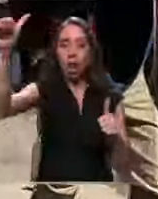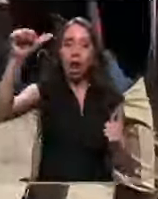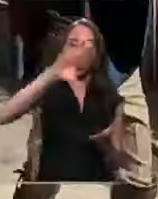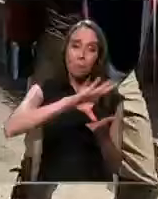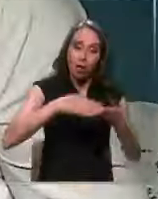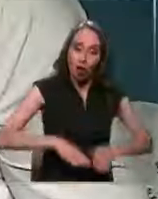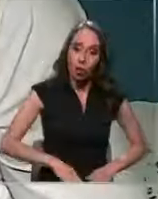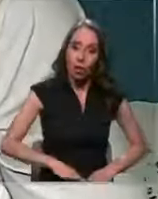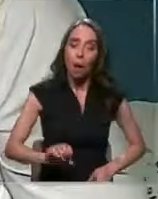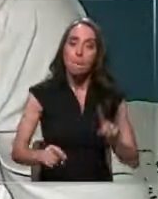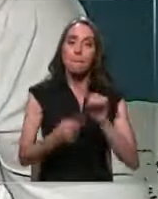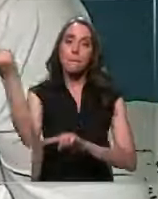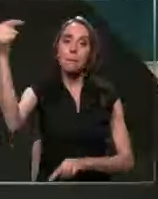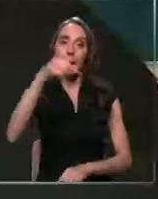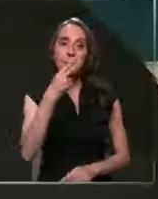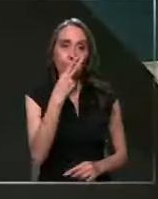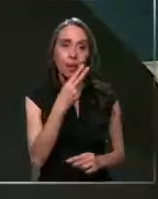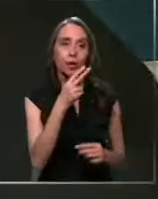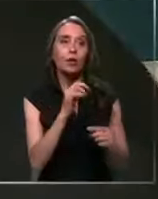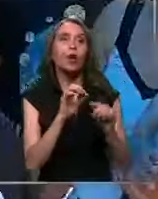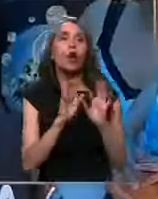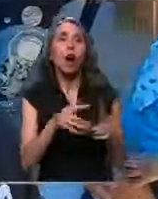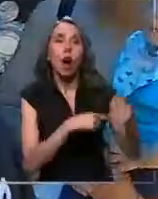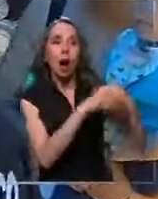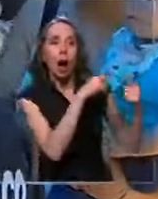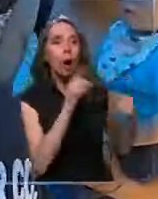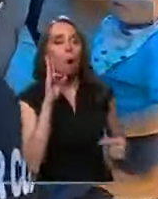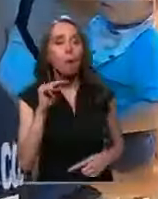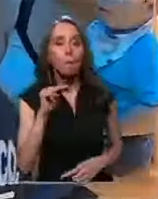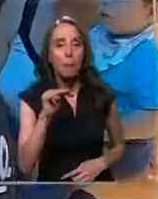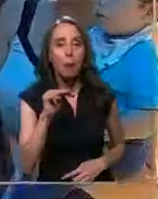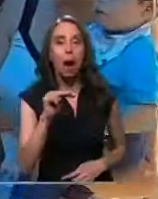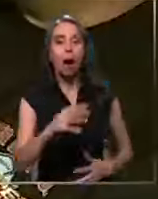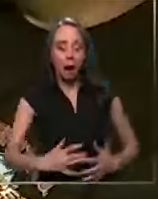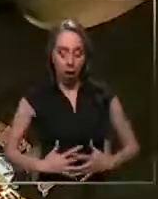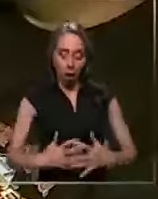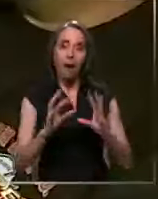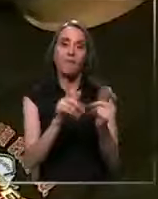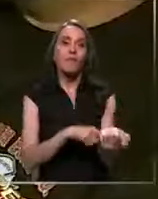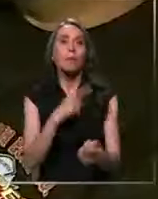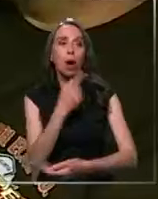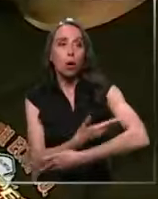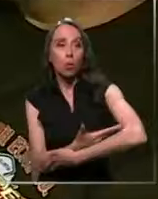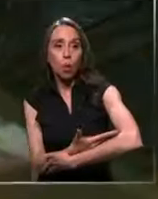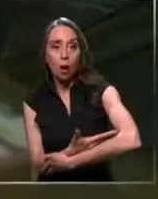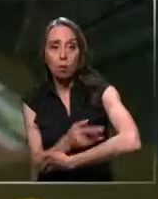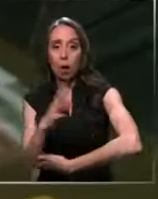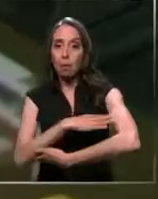primera vez a conocer sus raíces, a su madre y familia biológica. No me dejaron ni despedir de él.